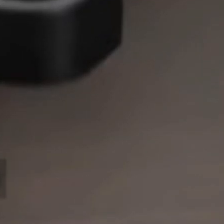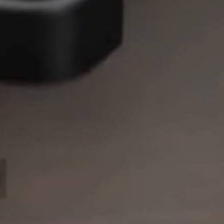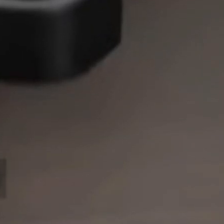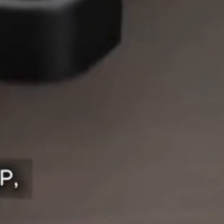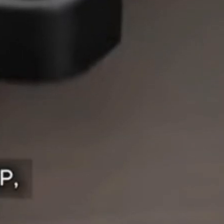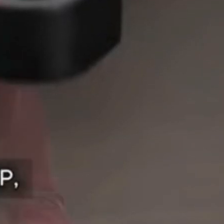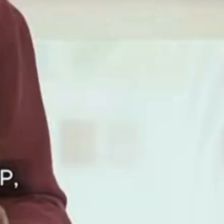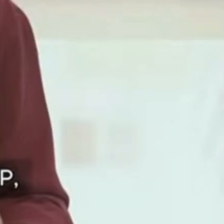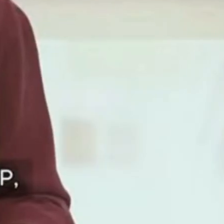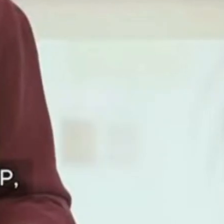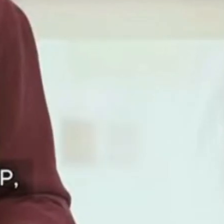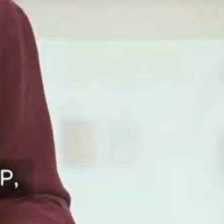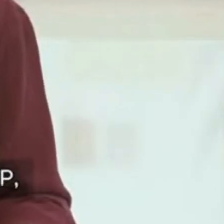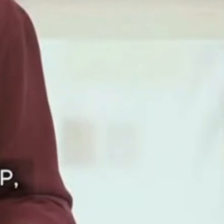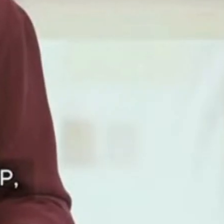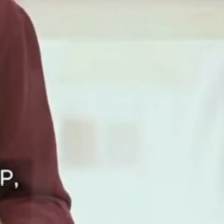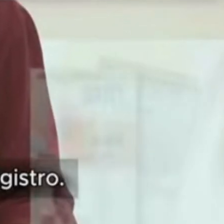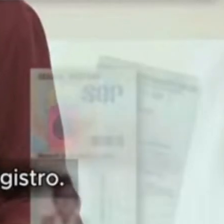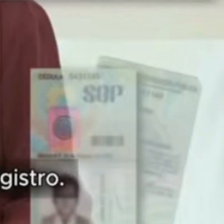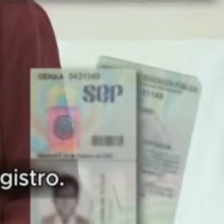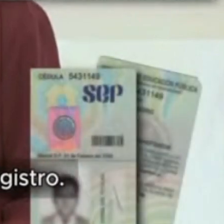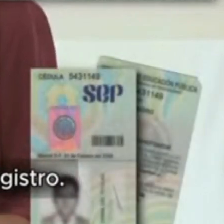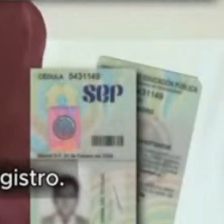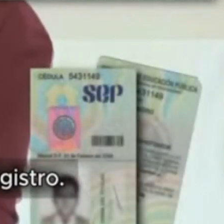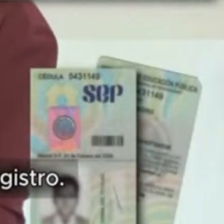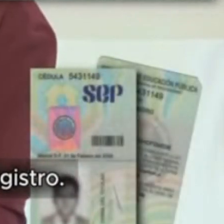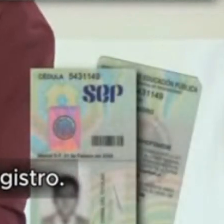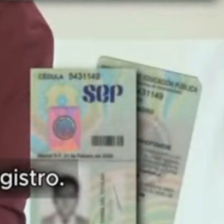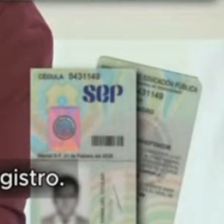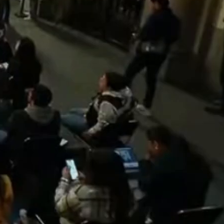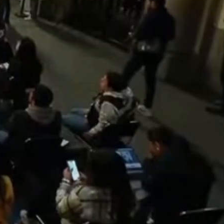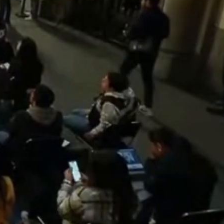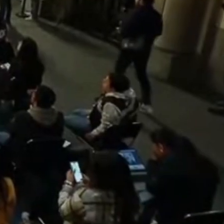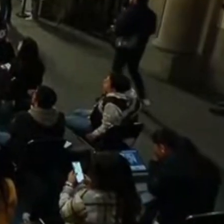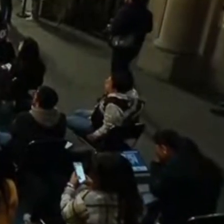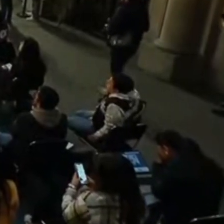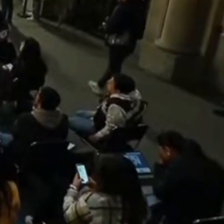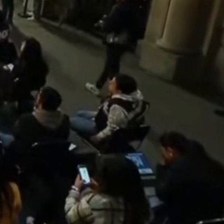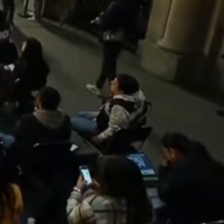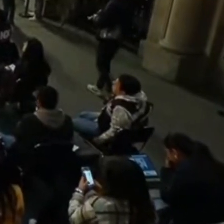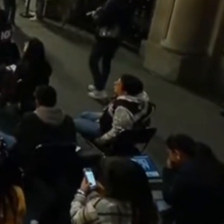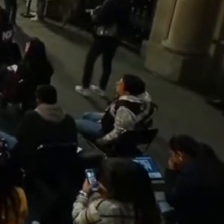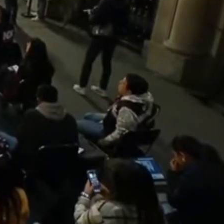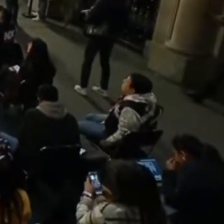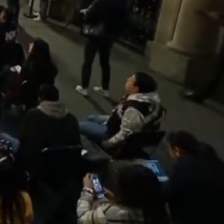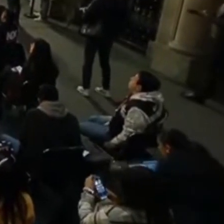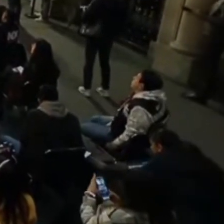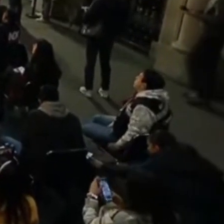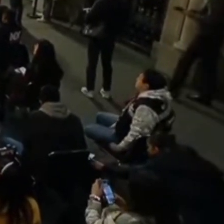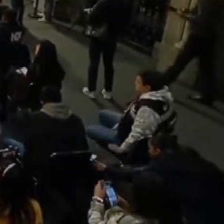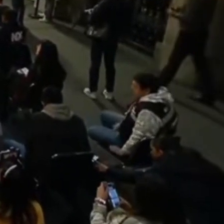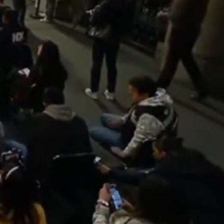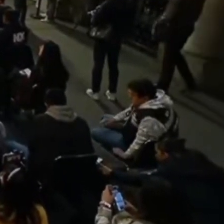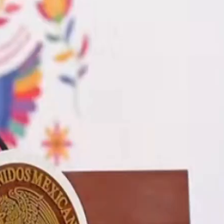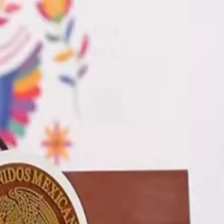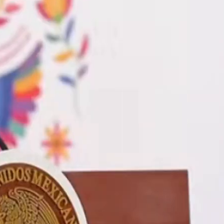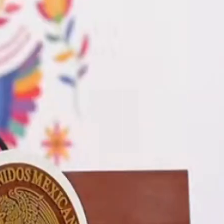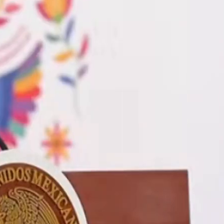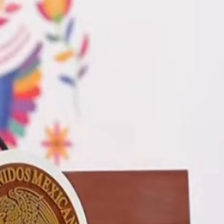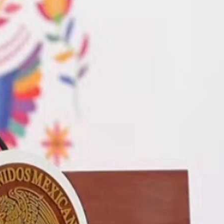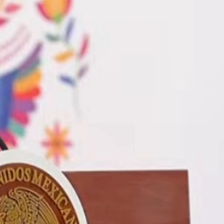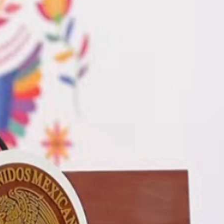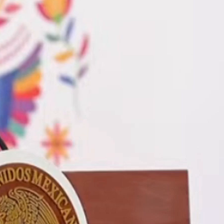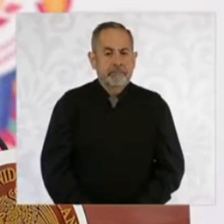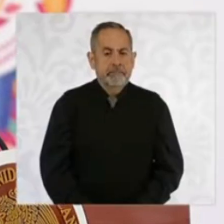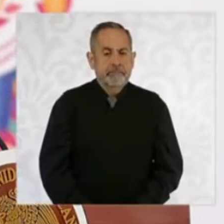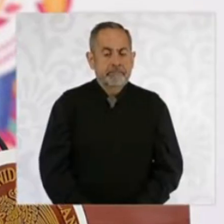que tengas a la mano tu número de cédula profesional y CURP, ya que serán necesarios para el inicio del registro. Esta reforma que ha dicho